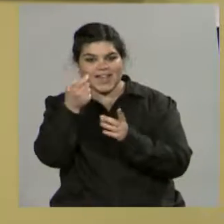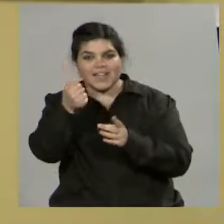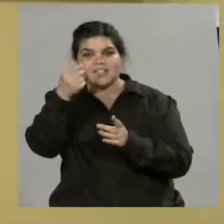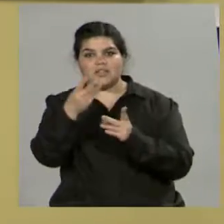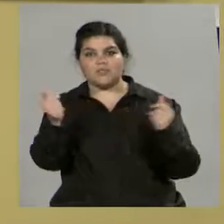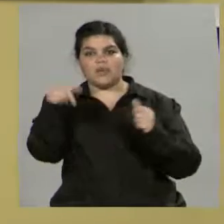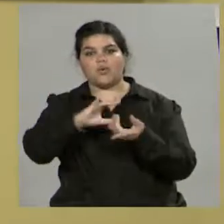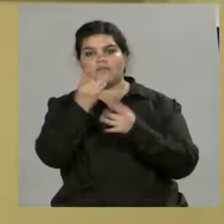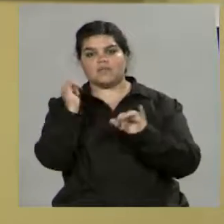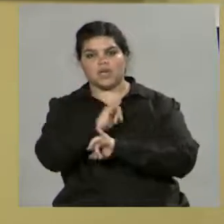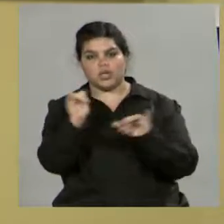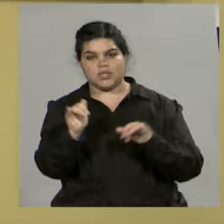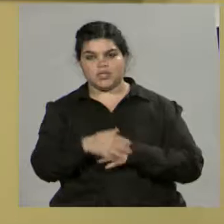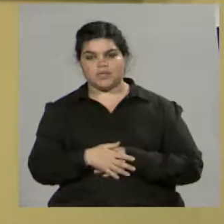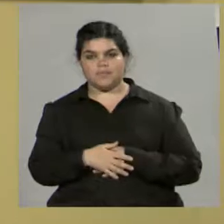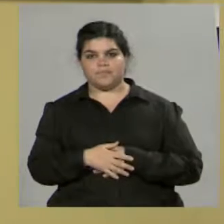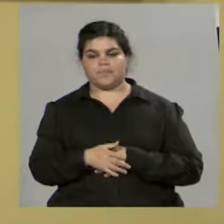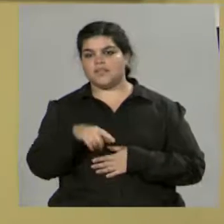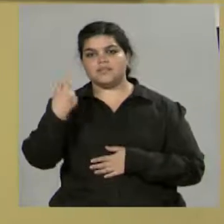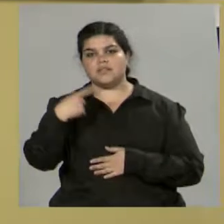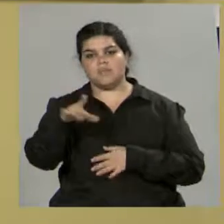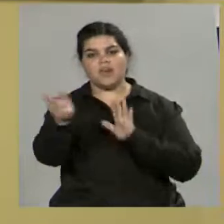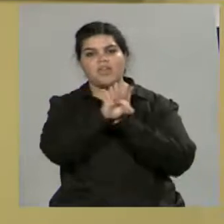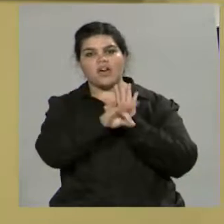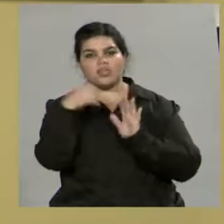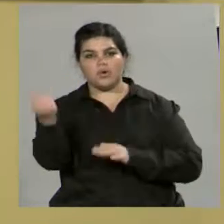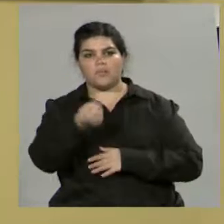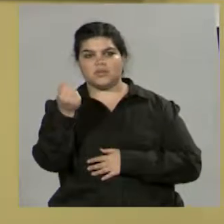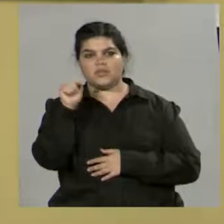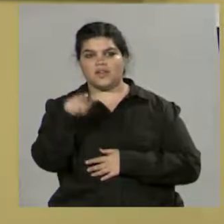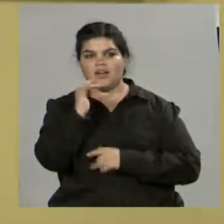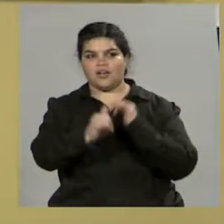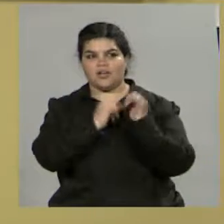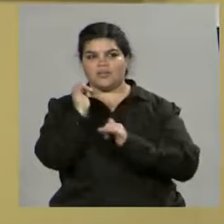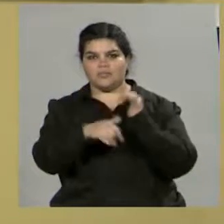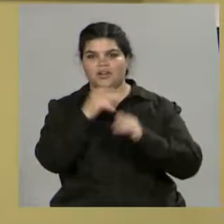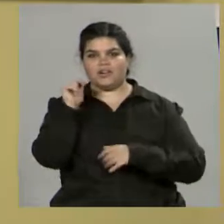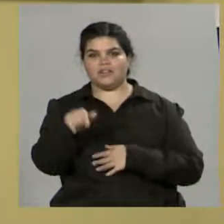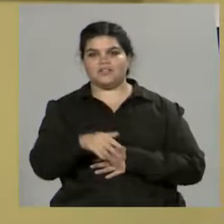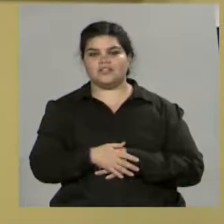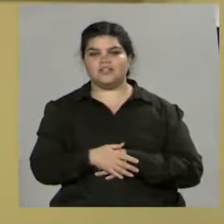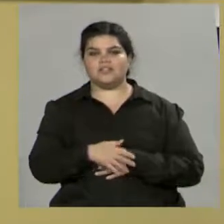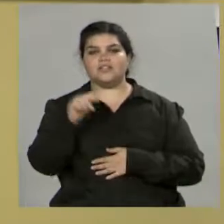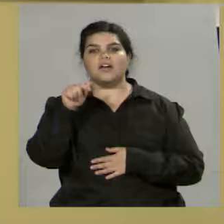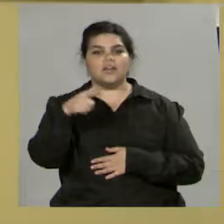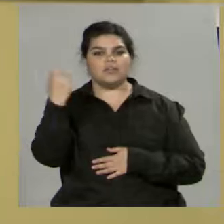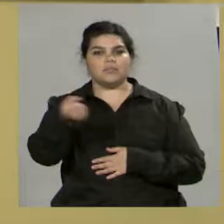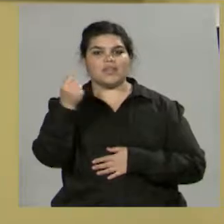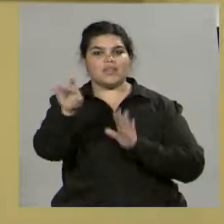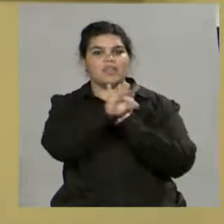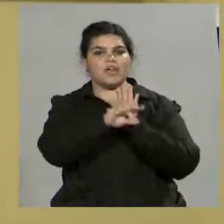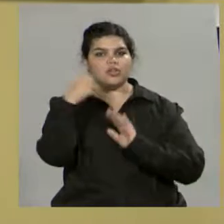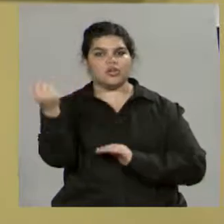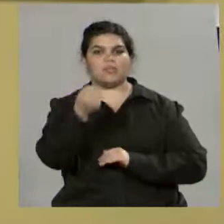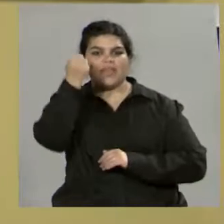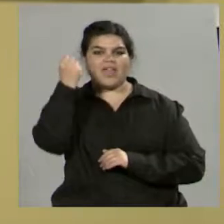de Unidiversidad Noticias. Como siempre, te brindamos datos que nos parecen importantes que tengas, como los que son justamente datos económicos al